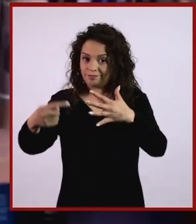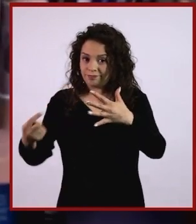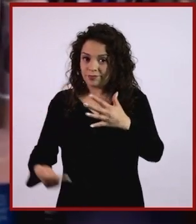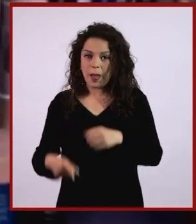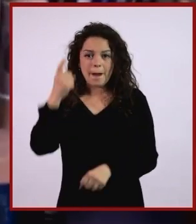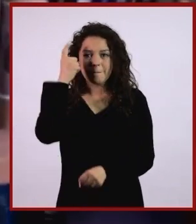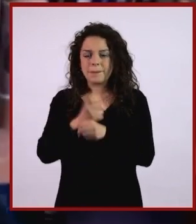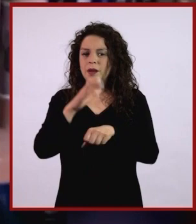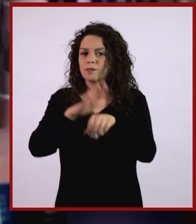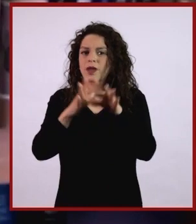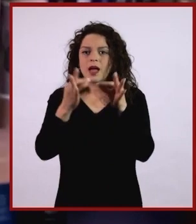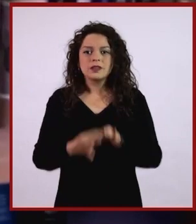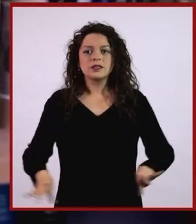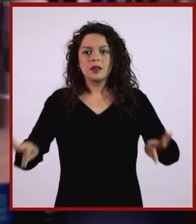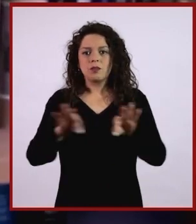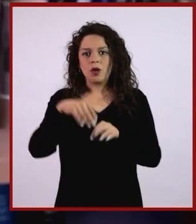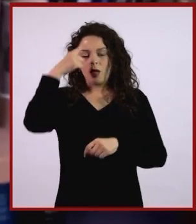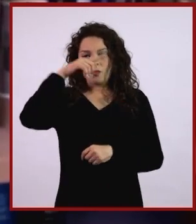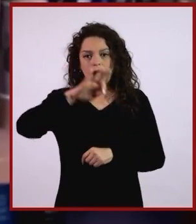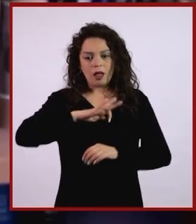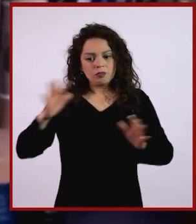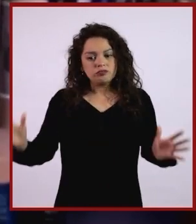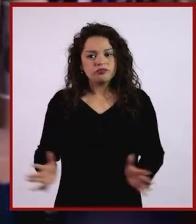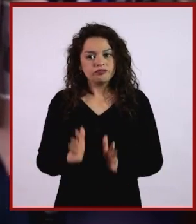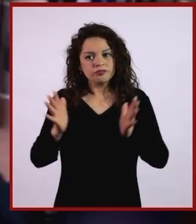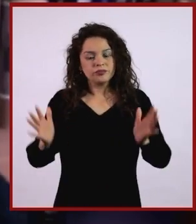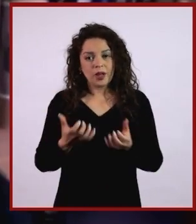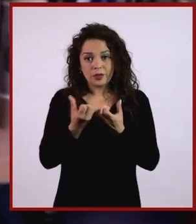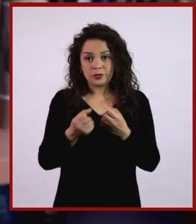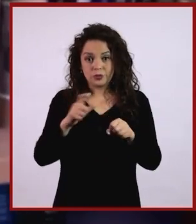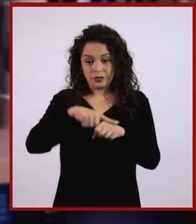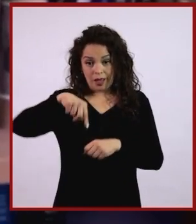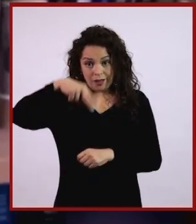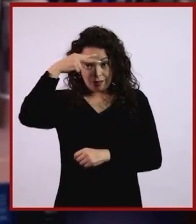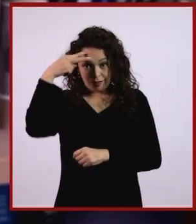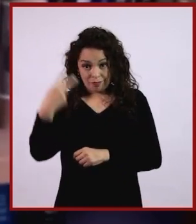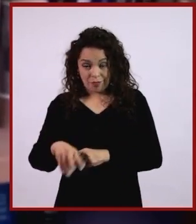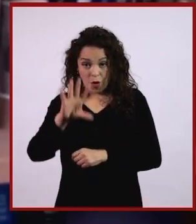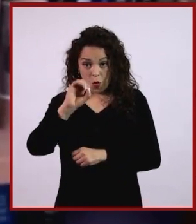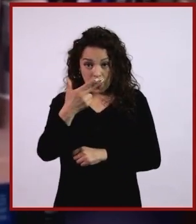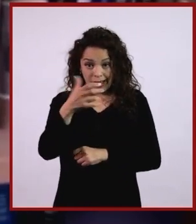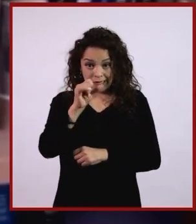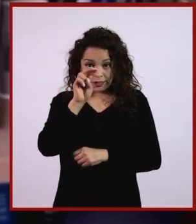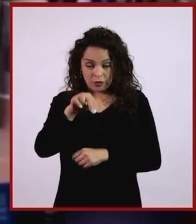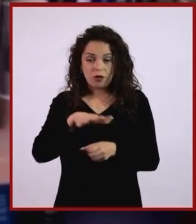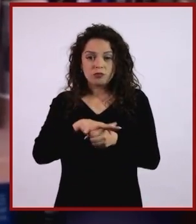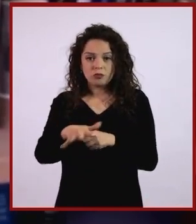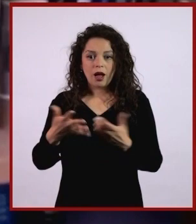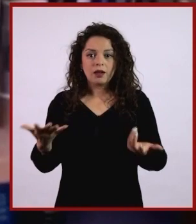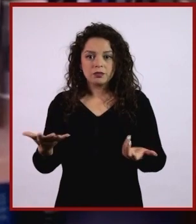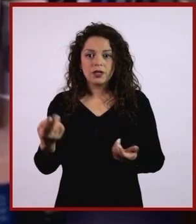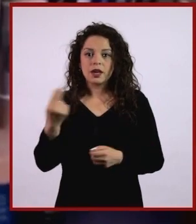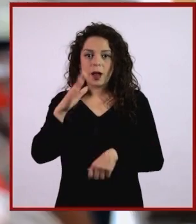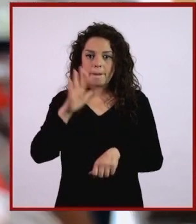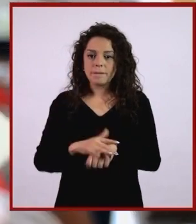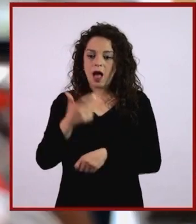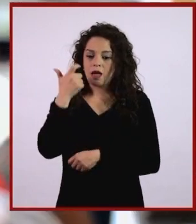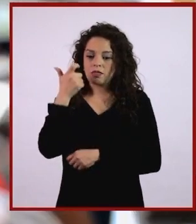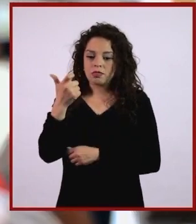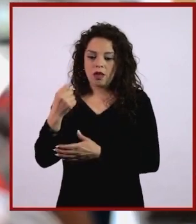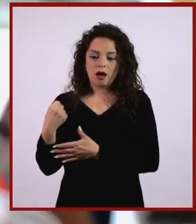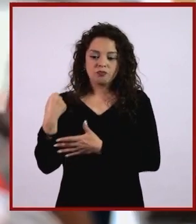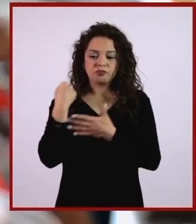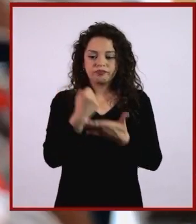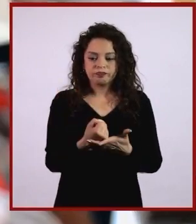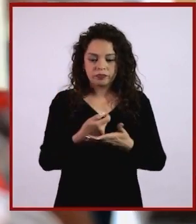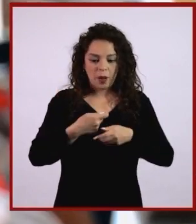Yo creo que el principal punto para liberar, para aumentar la cohesión social en nuestro país, sería una mejor distribución del ingreso